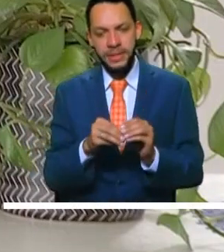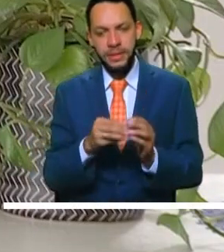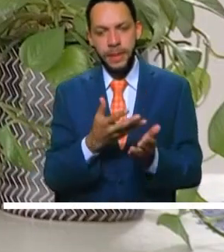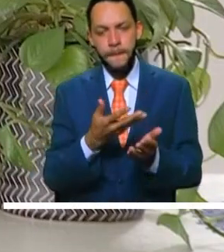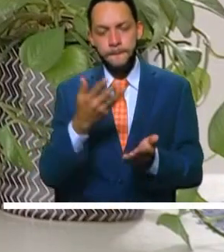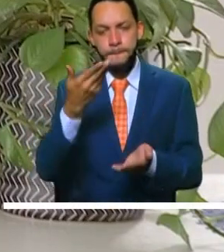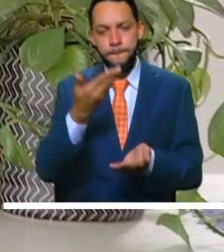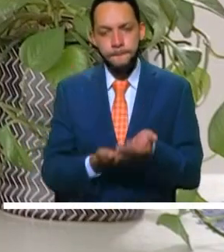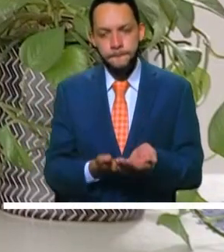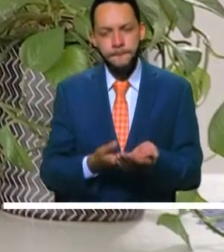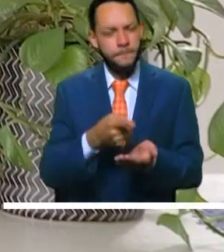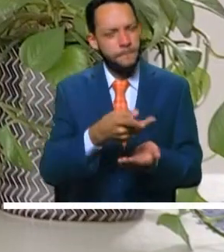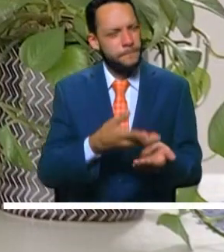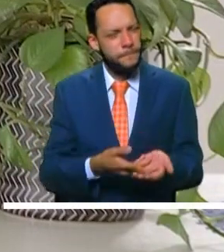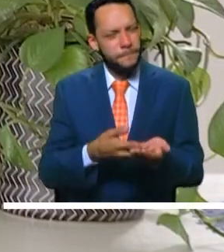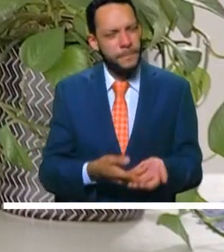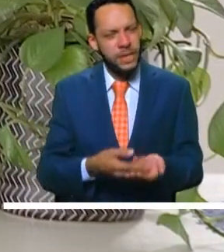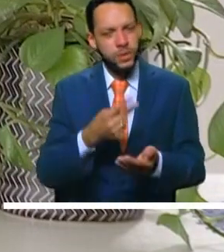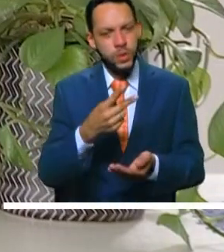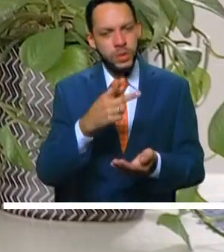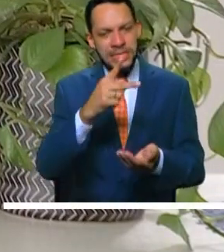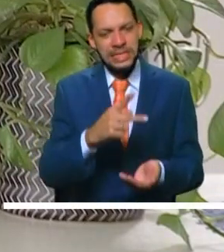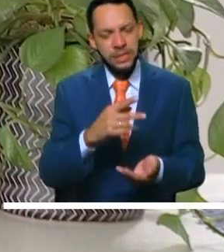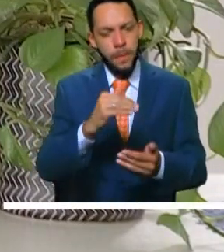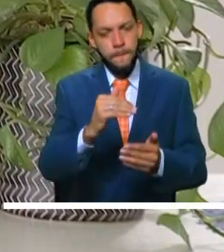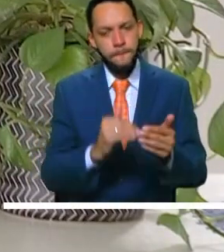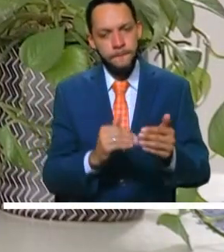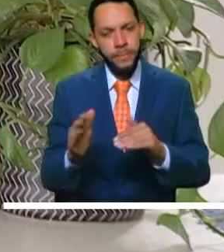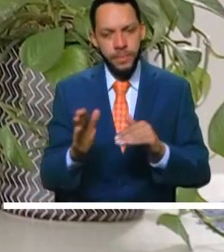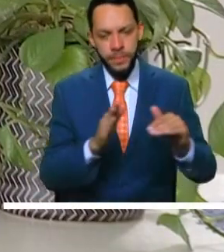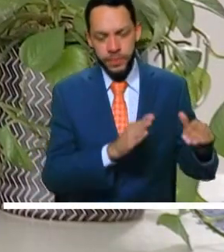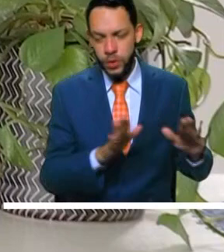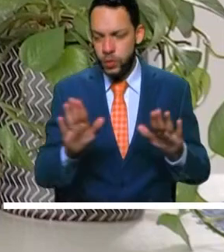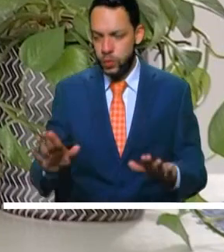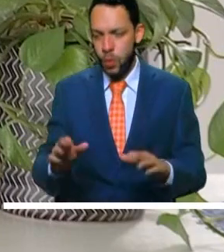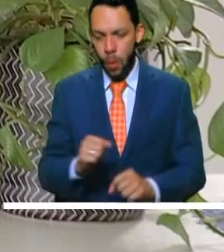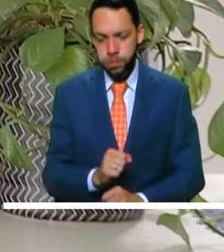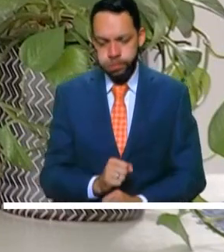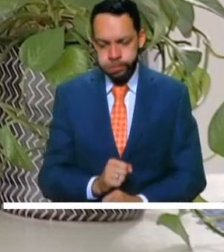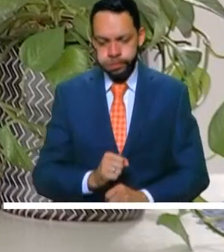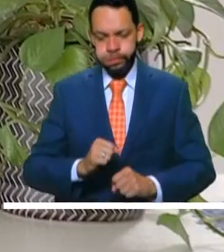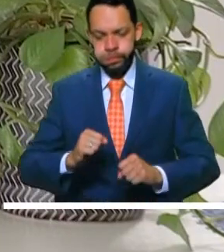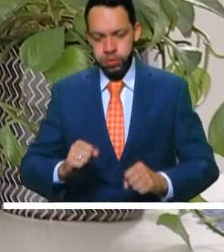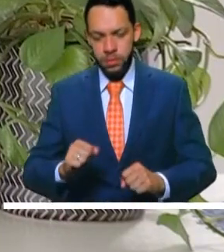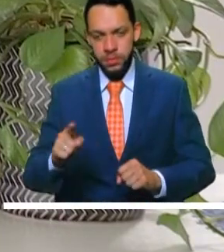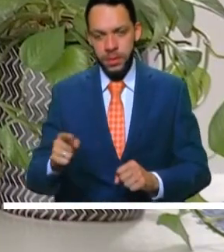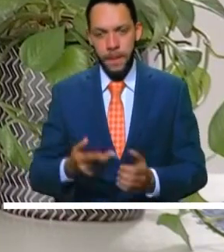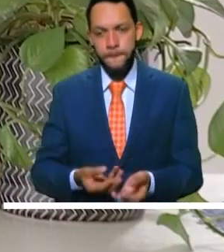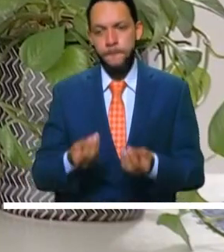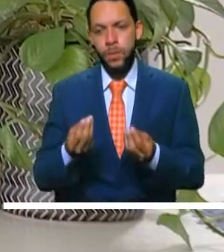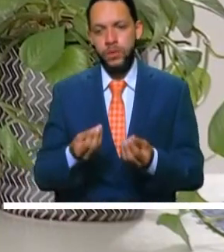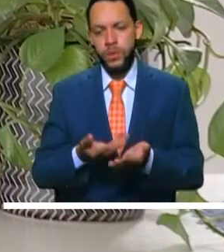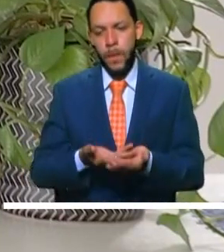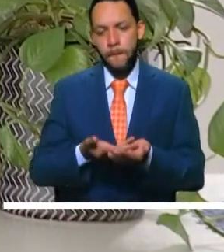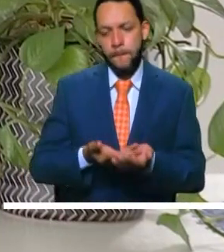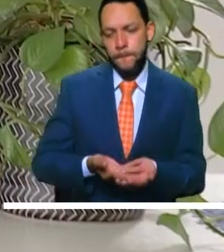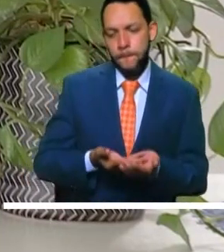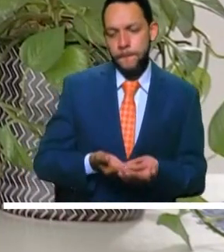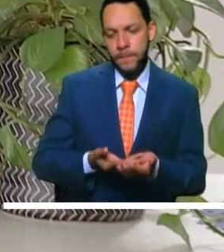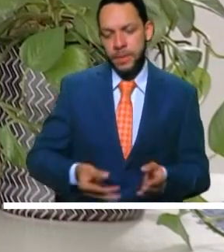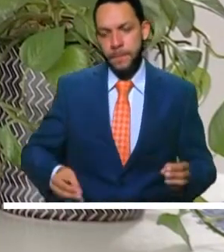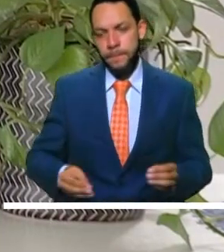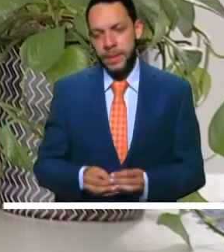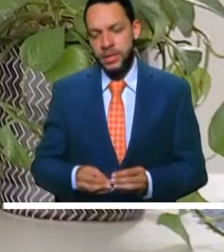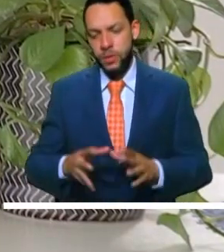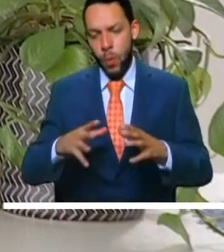kilos. Y ustedes dicen, ¿y cómo es eso? Es que la inflamación pesa y marca volumen.